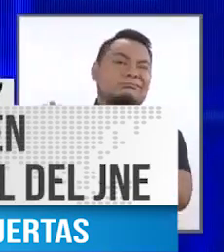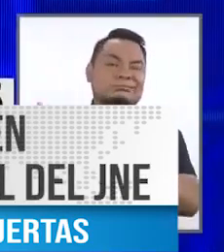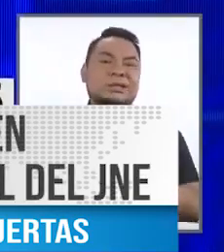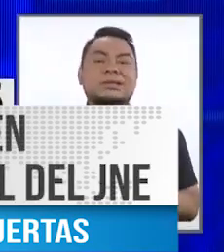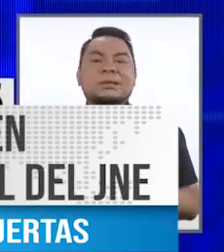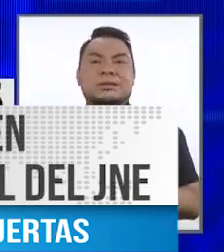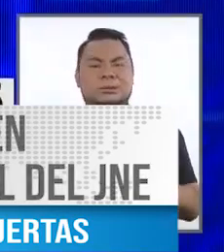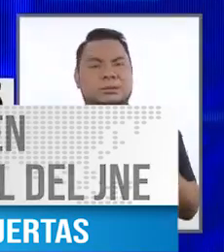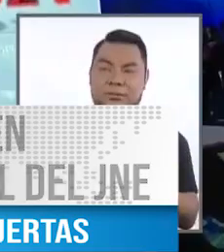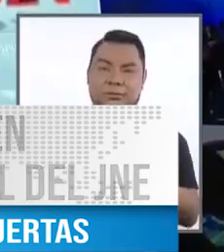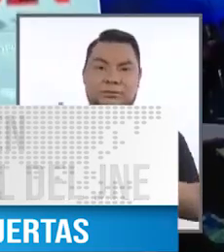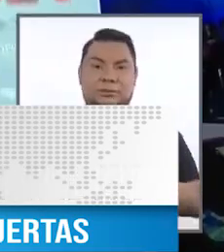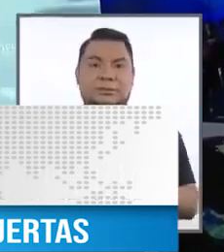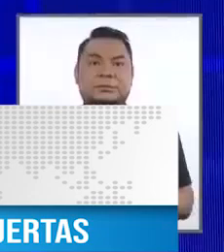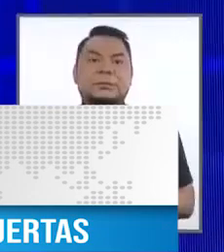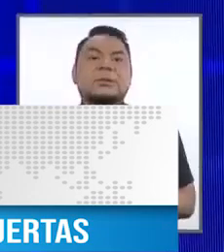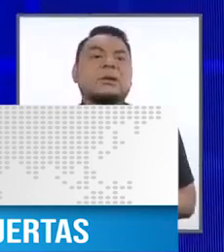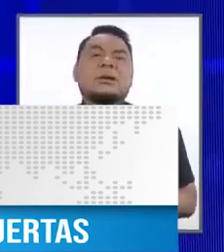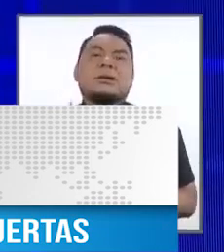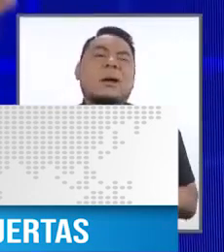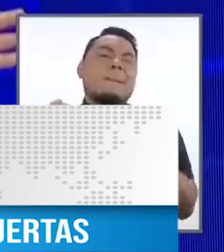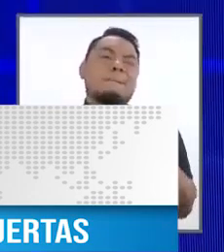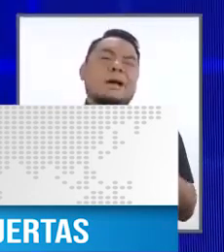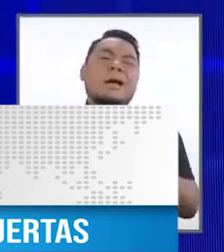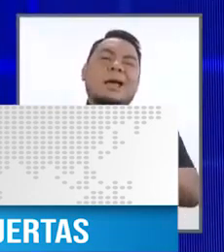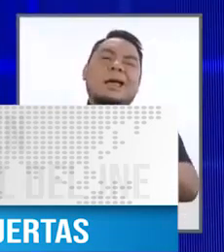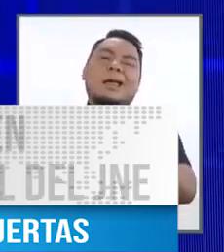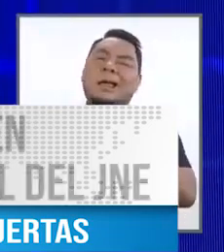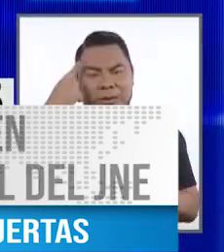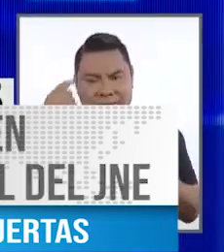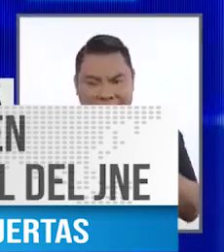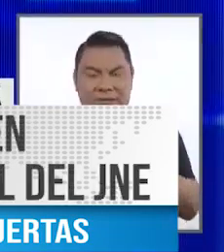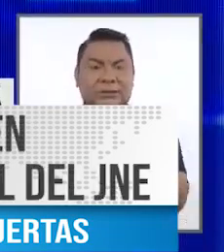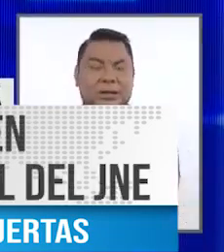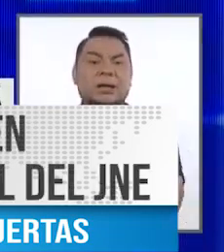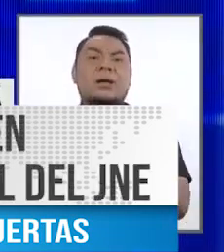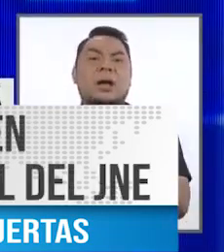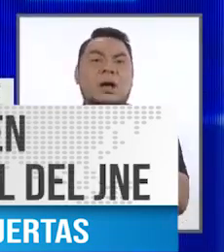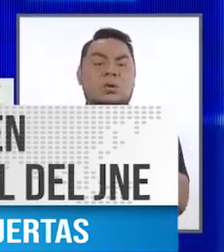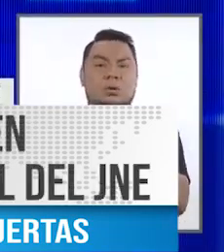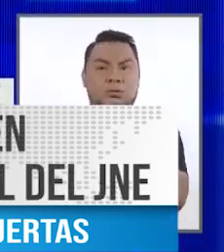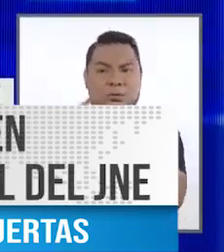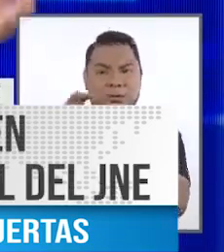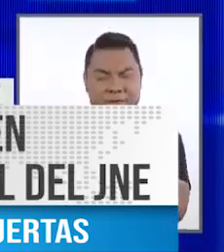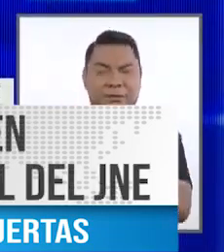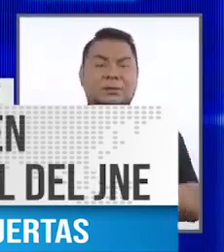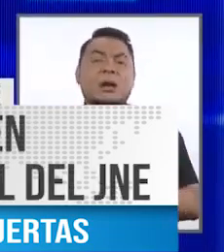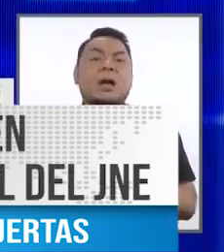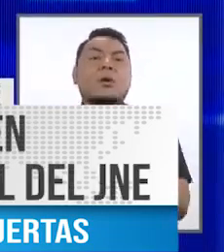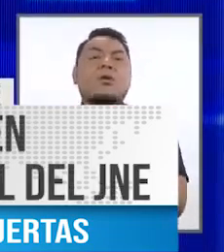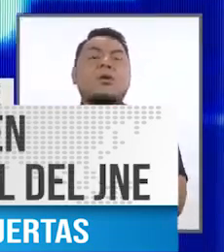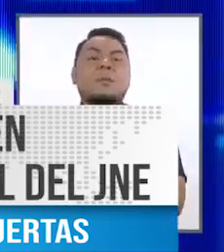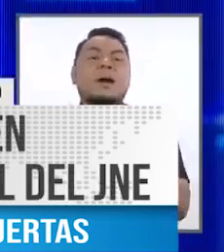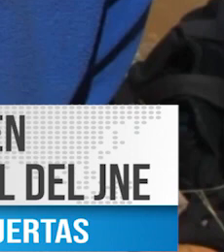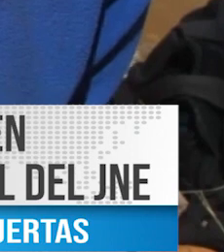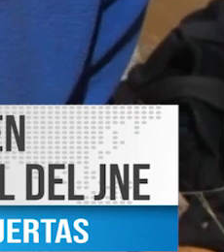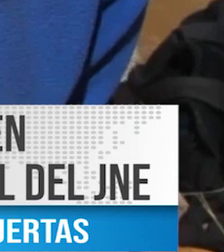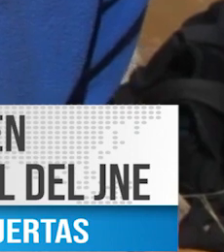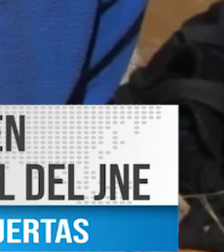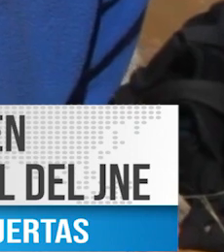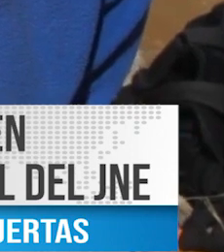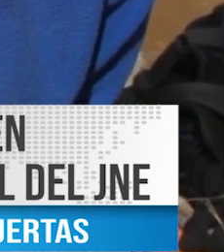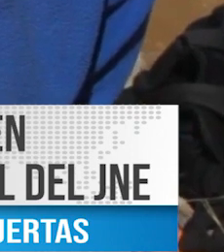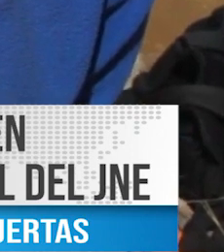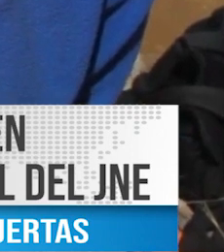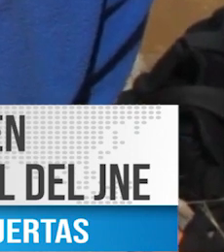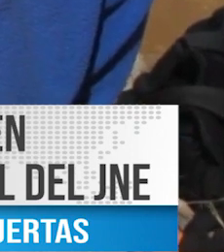elevar el nivel de la política. No voy a perder el tiempo respondiendo tonterías. Además, en el pilar educación, Johnny Lezcano consideró